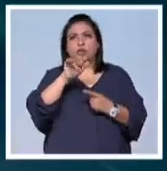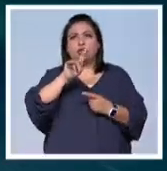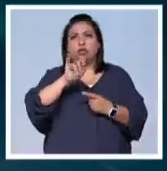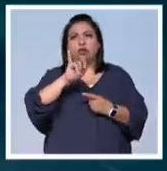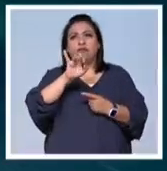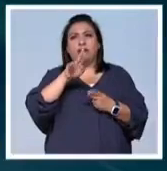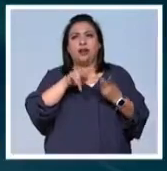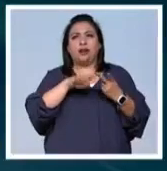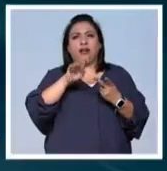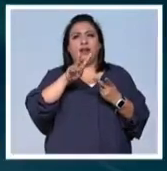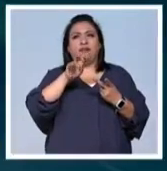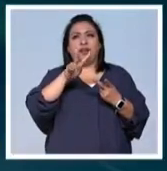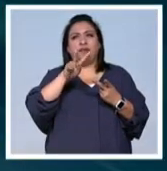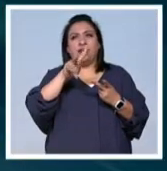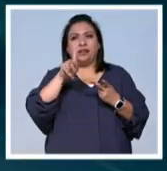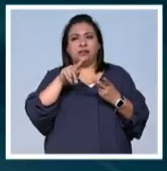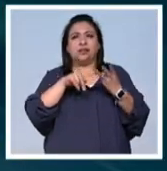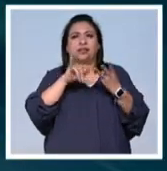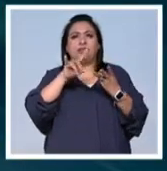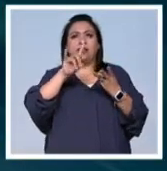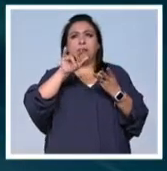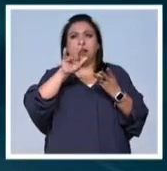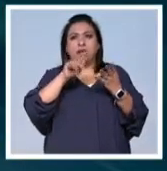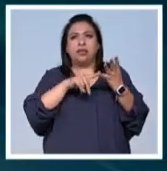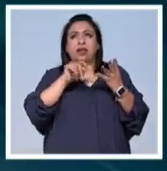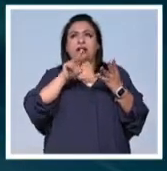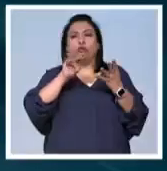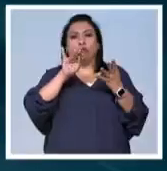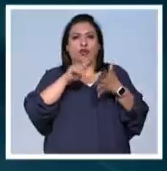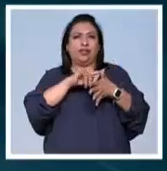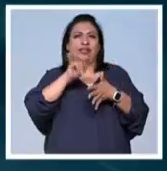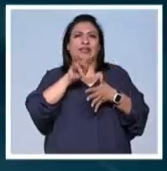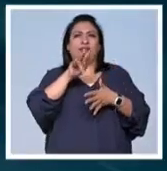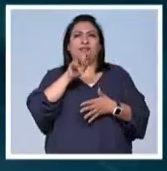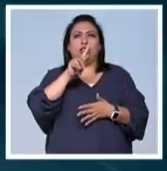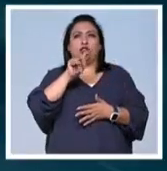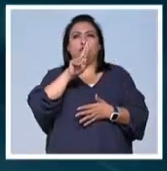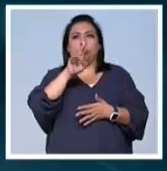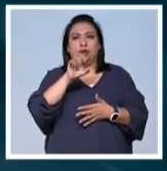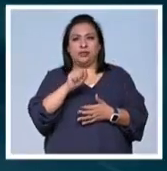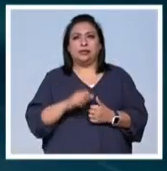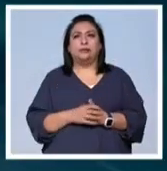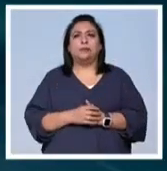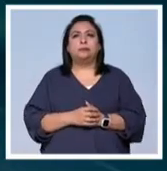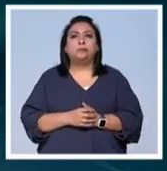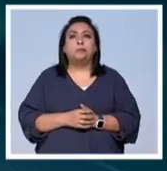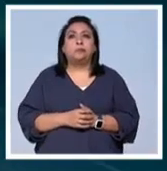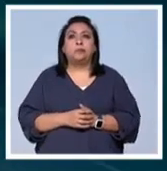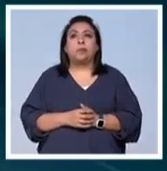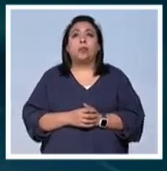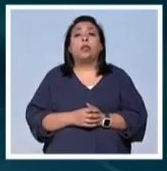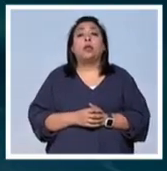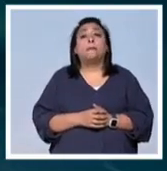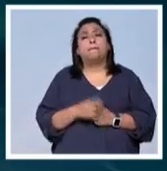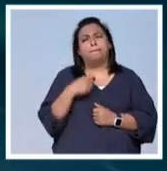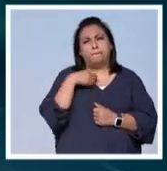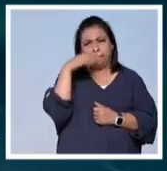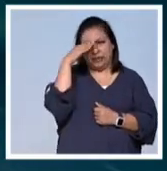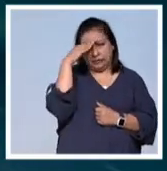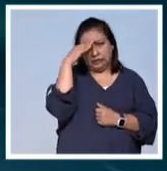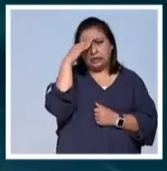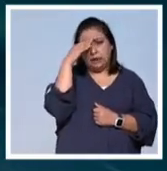Ibarra Ever Vázquez y la paredes Arturo Fuentes y Javier Torres Maldonado pensábamos que